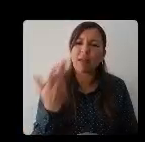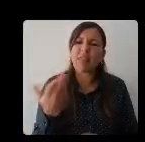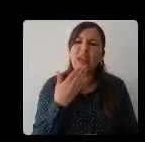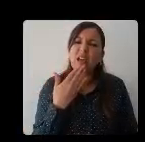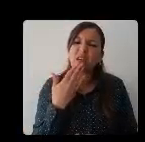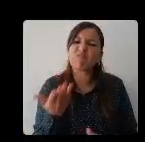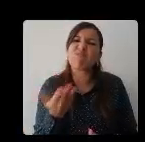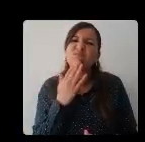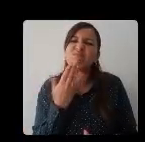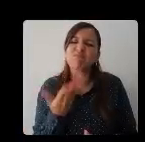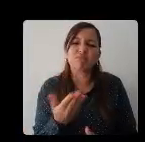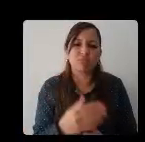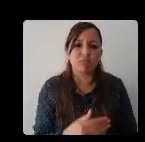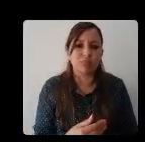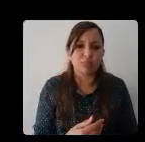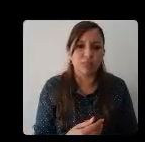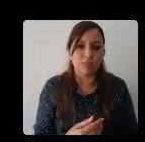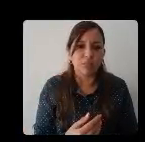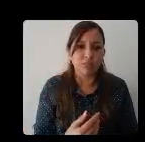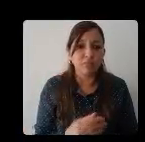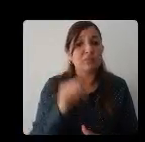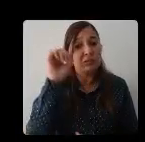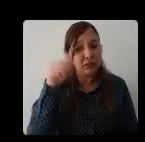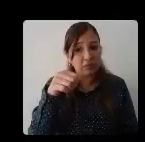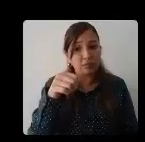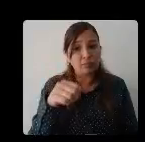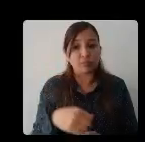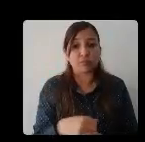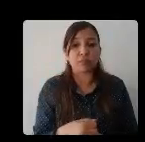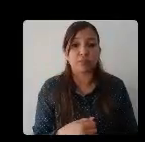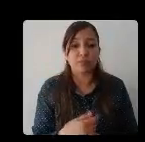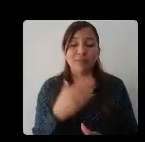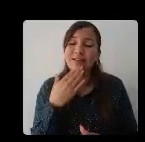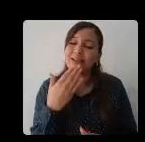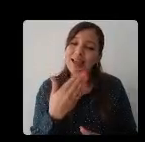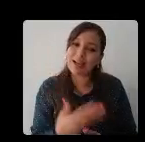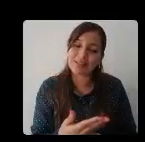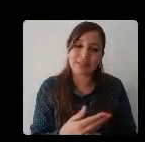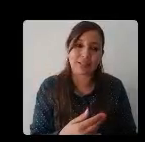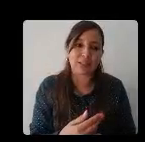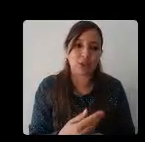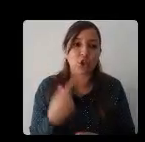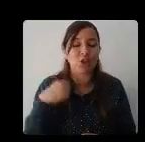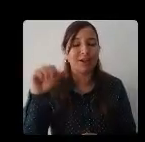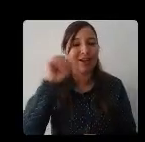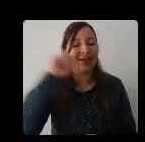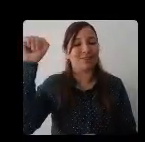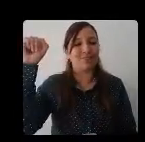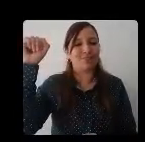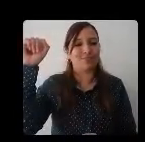Sí, señorita, gracias a Dios, sí hemos logrado presentar nuestro proyecto y salir elegidos,